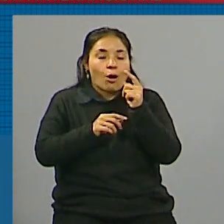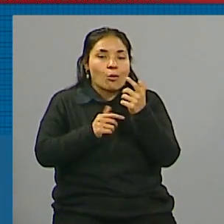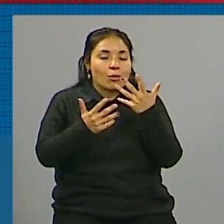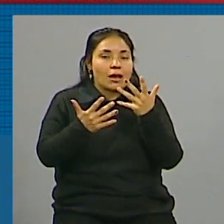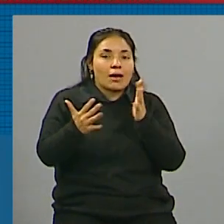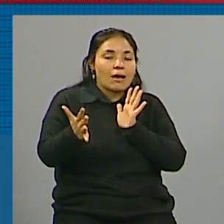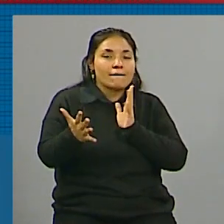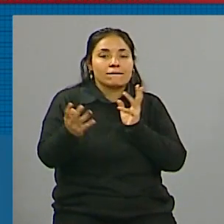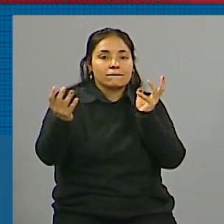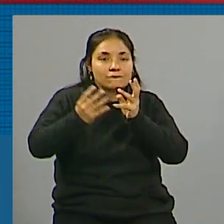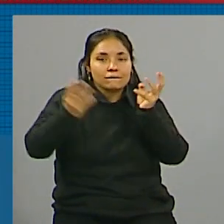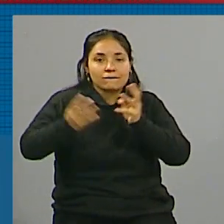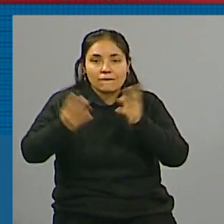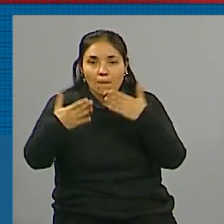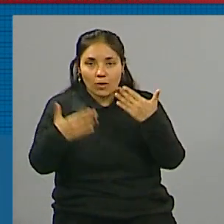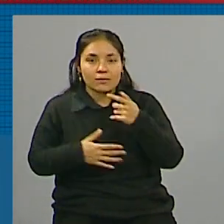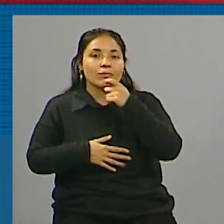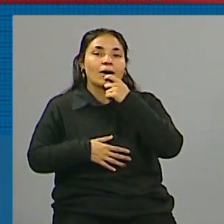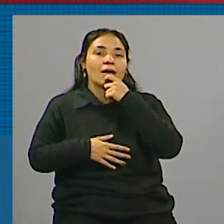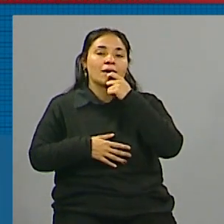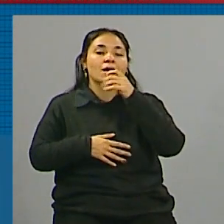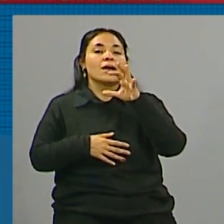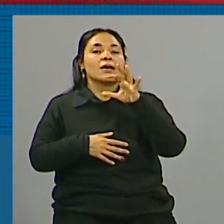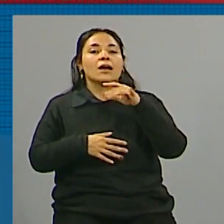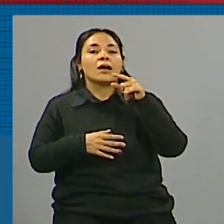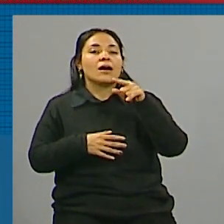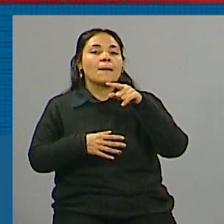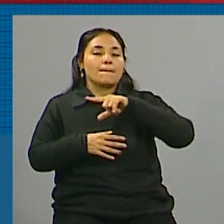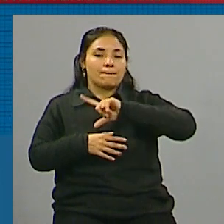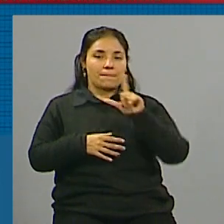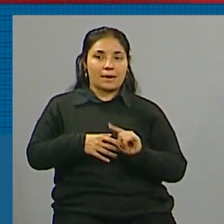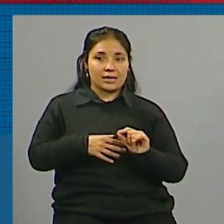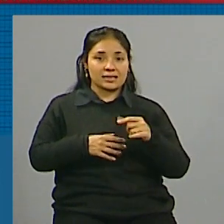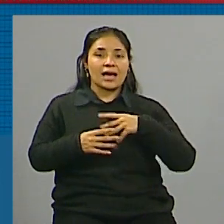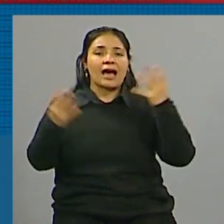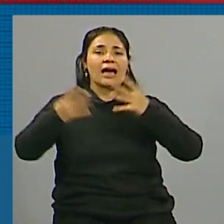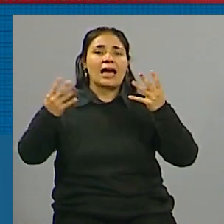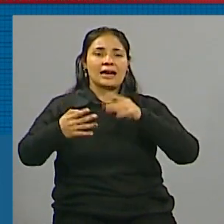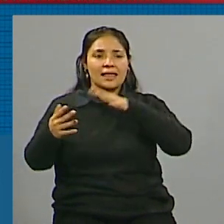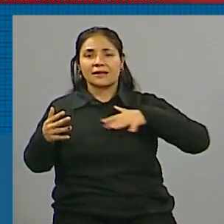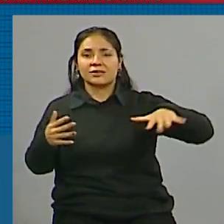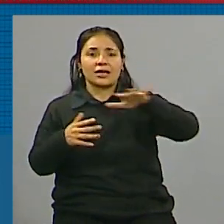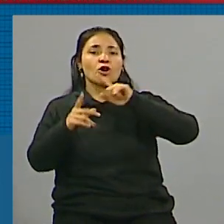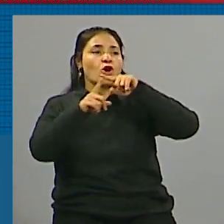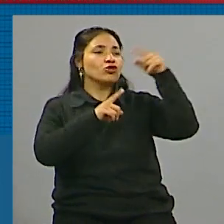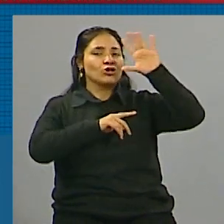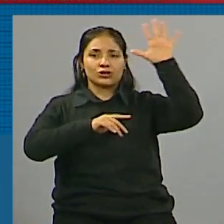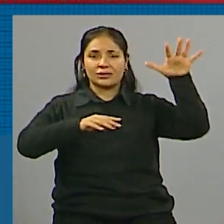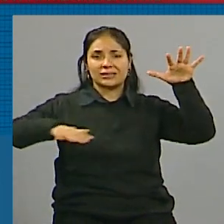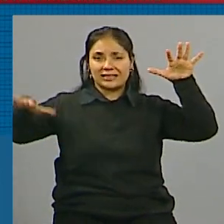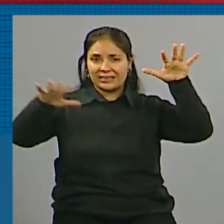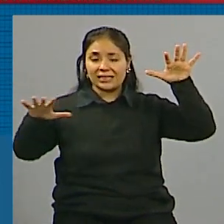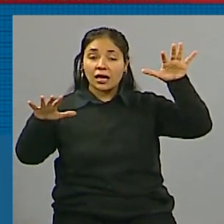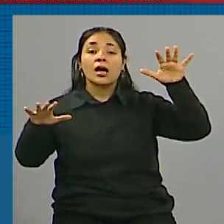o sea, la situación que se está dando en Yemen en materia de guerra civil, porque también hay actores externos, la situación que se está